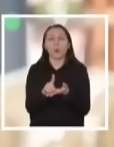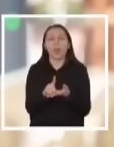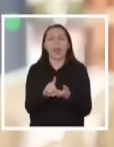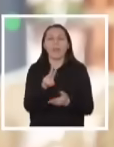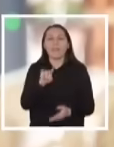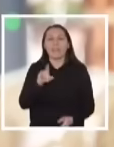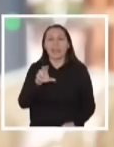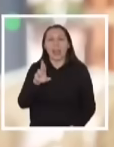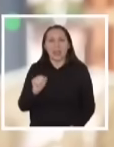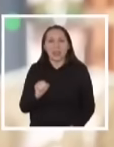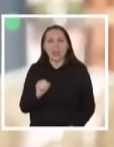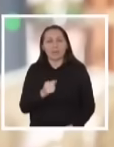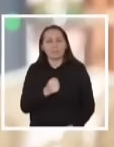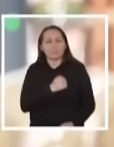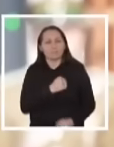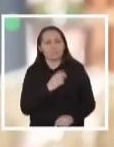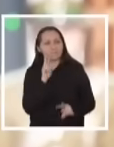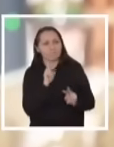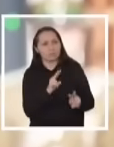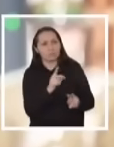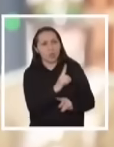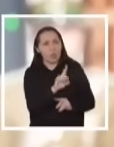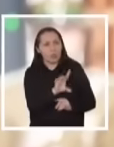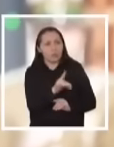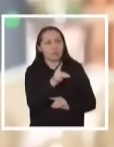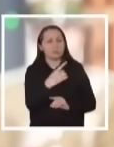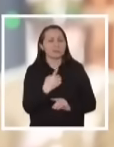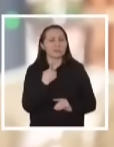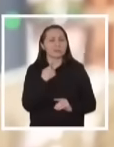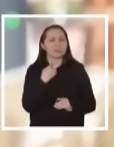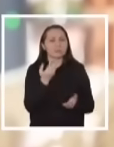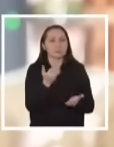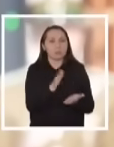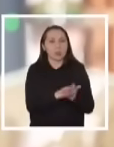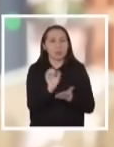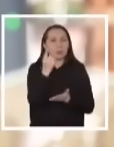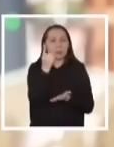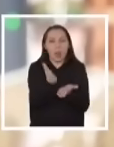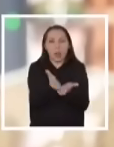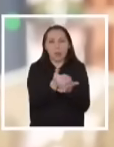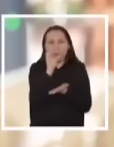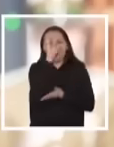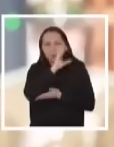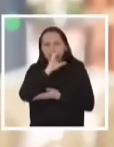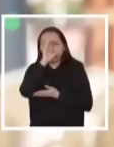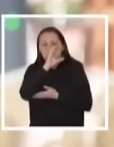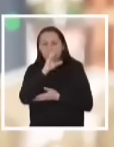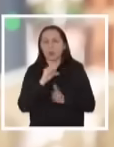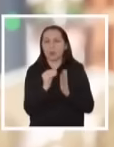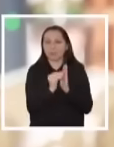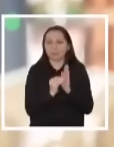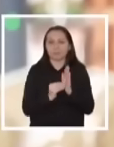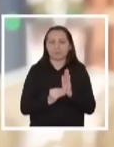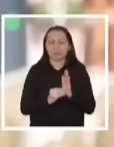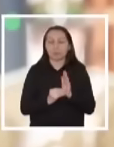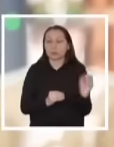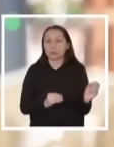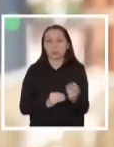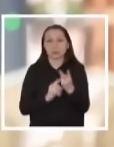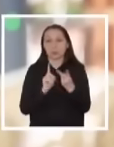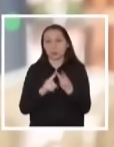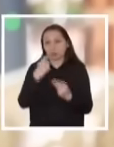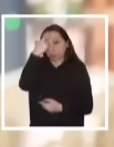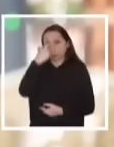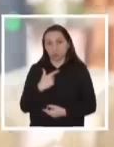espacio para corregir eventuales observaciones. En este caso, ya lo sabemos, el tiempo apremia, dado que hasta en Teatinos todavía no